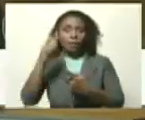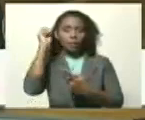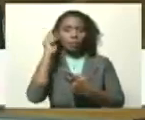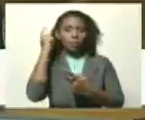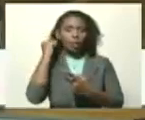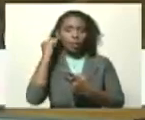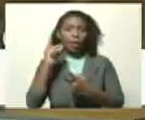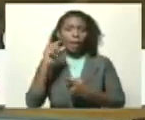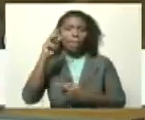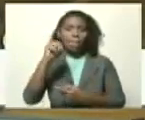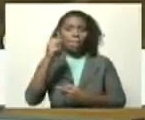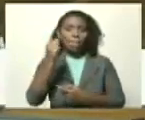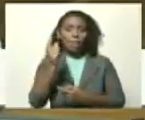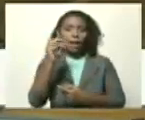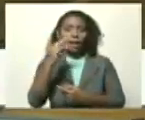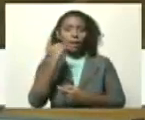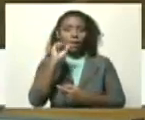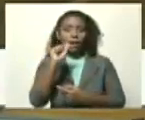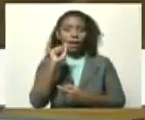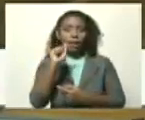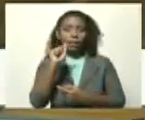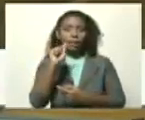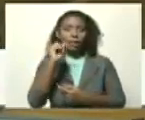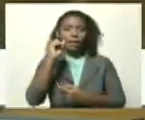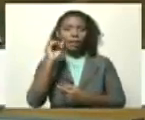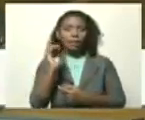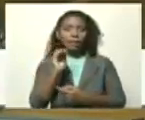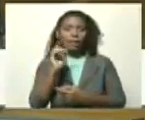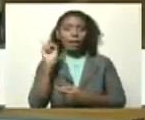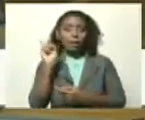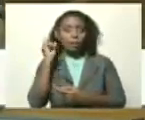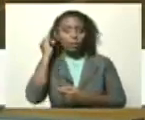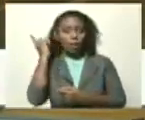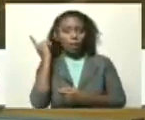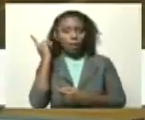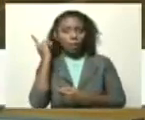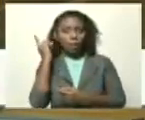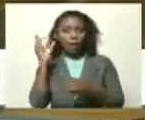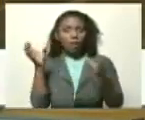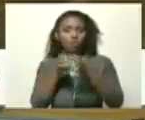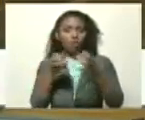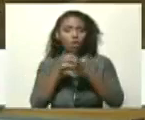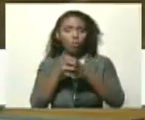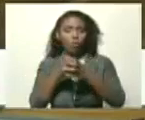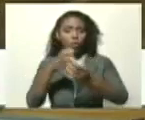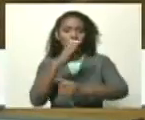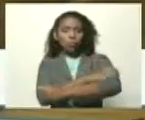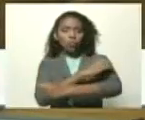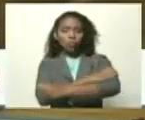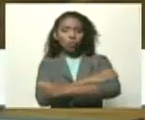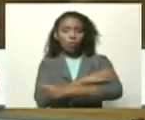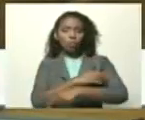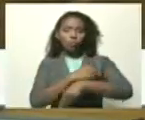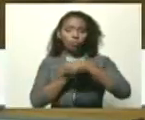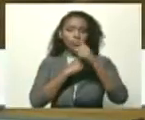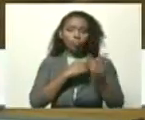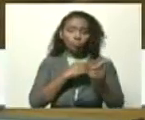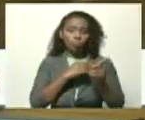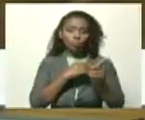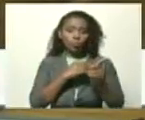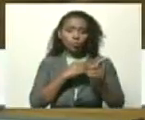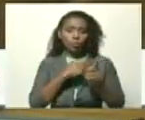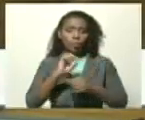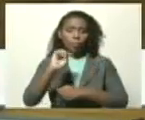diputada María Iris Varela Rangel. Para el Bloque de la Oposición, para la